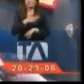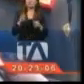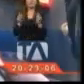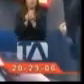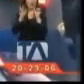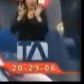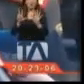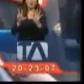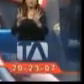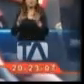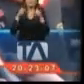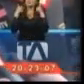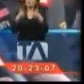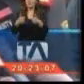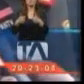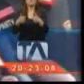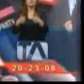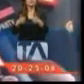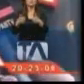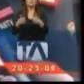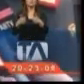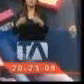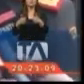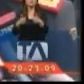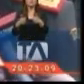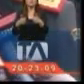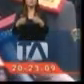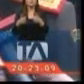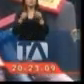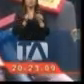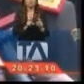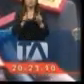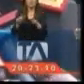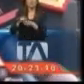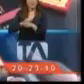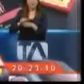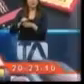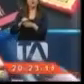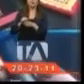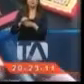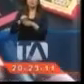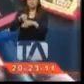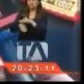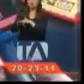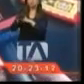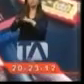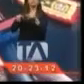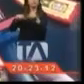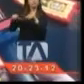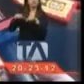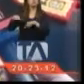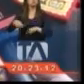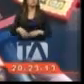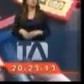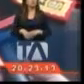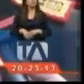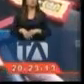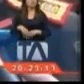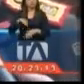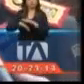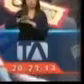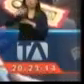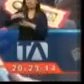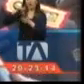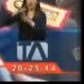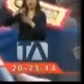se encuentra bien, desde luego estamos preparados y nos entrenamos precisamente para estos eventos o estas